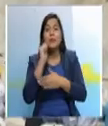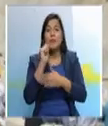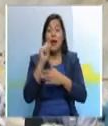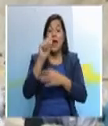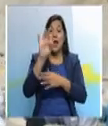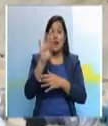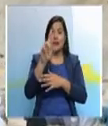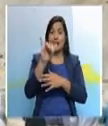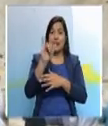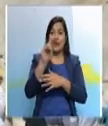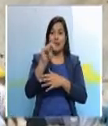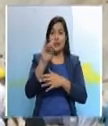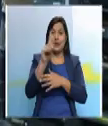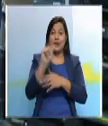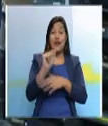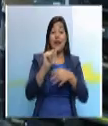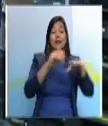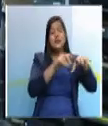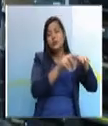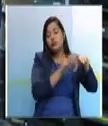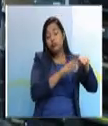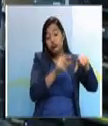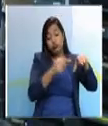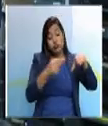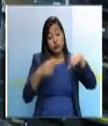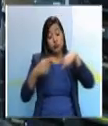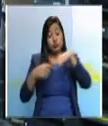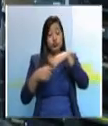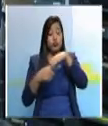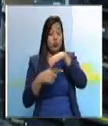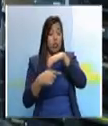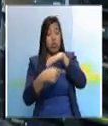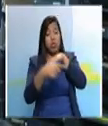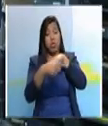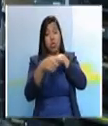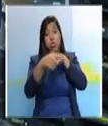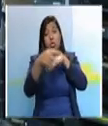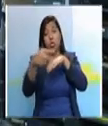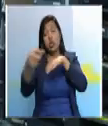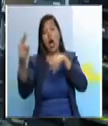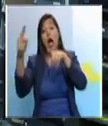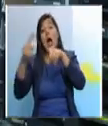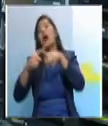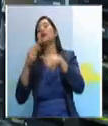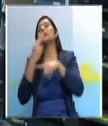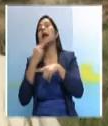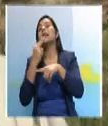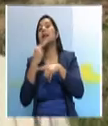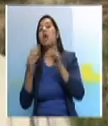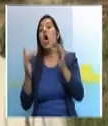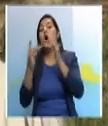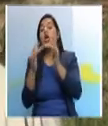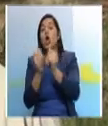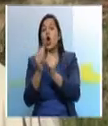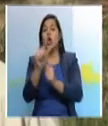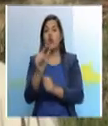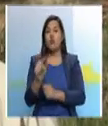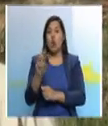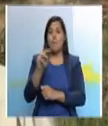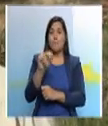finaliza en Atillo, específicamente donde conecta con el río María Aguilar. Centroamérica es